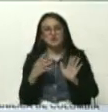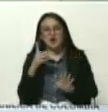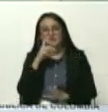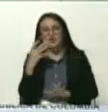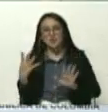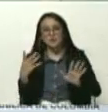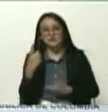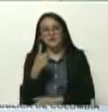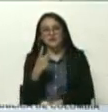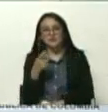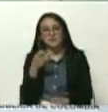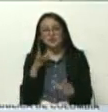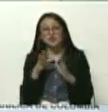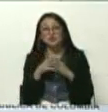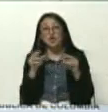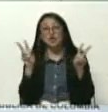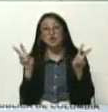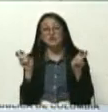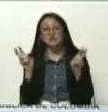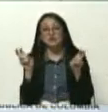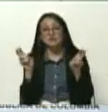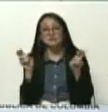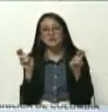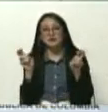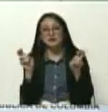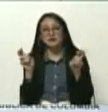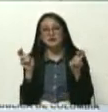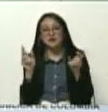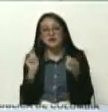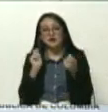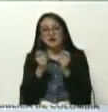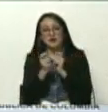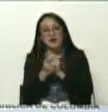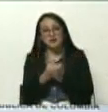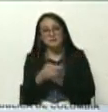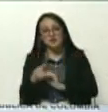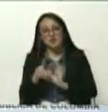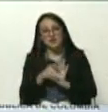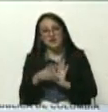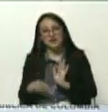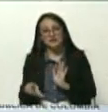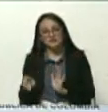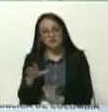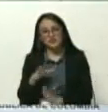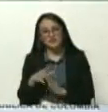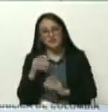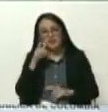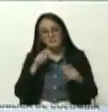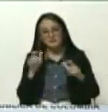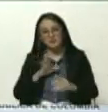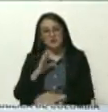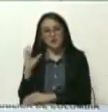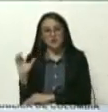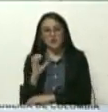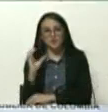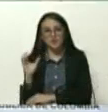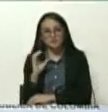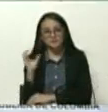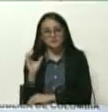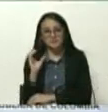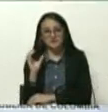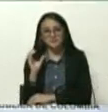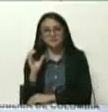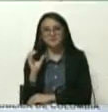y todo lo que allí se consagra en relación con los cambios y los derechos de los ciudadanos de Colombia.